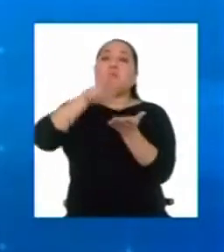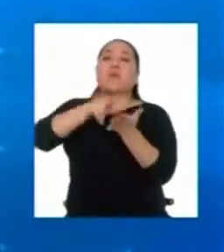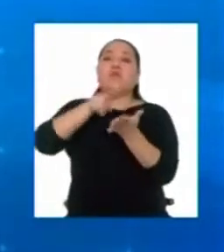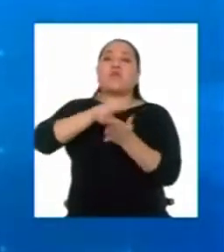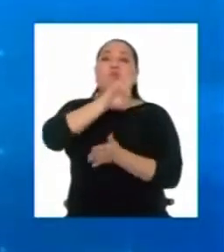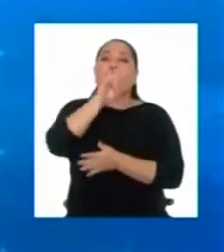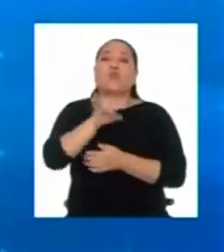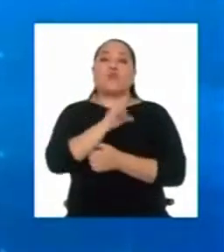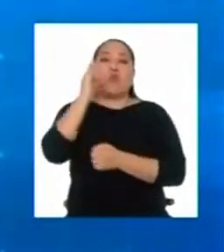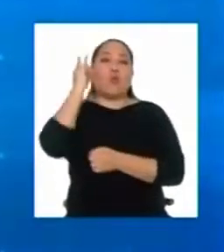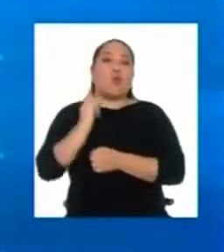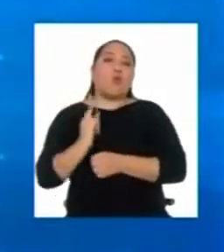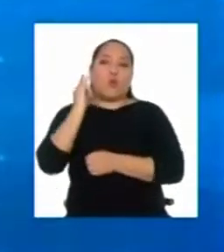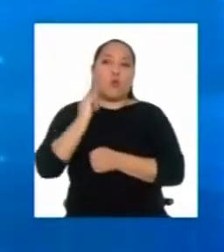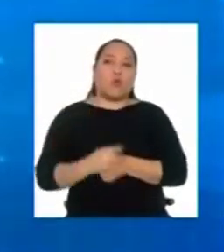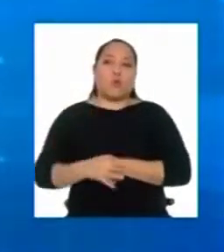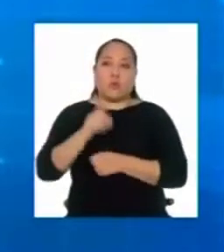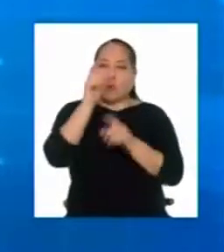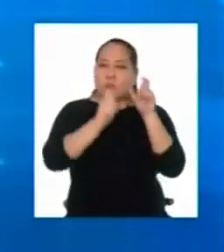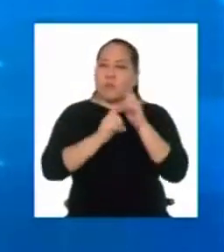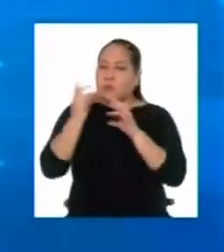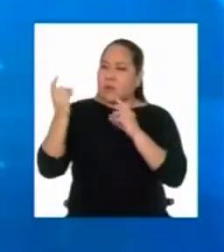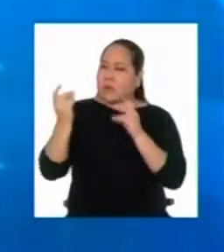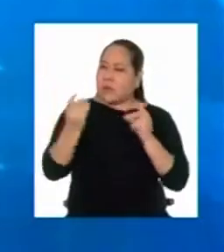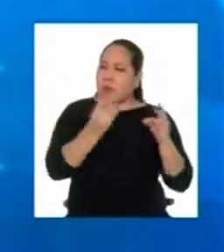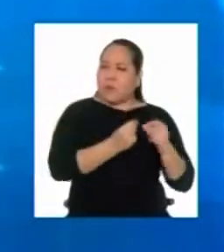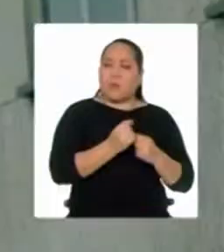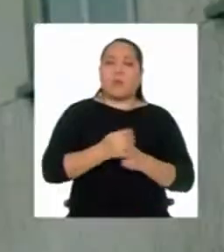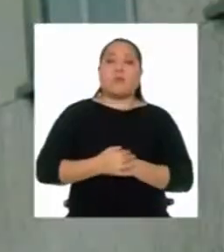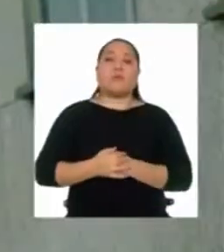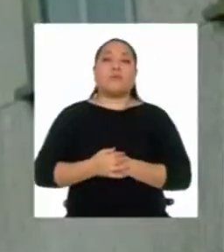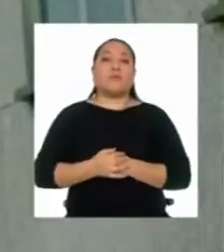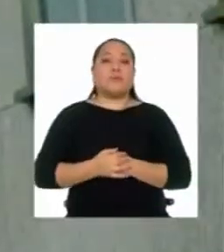de su uso de emergencia lo más pronto posible.